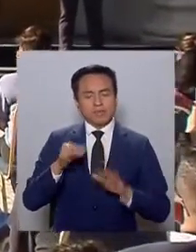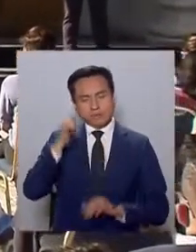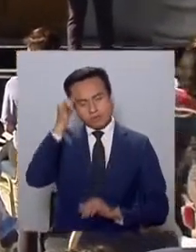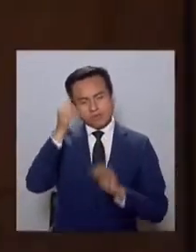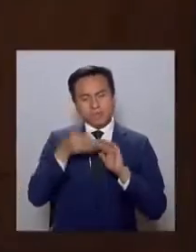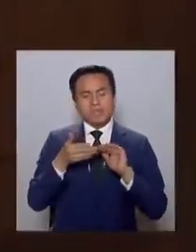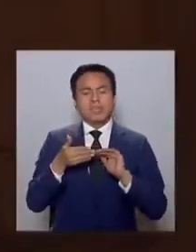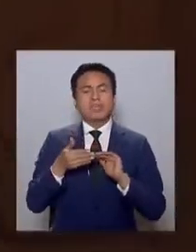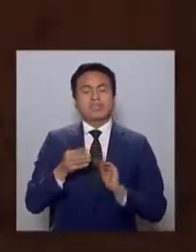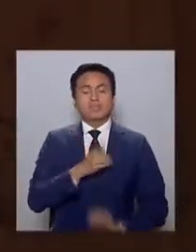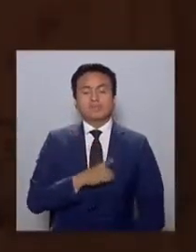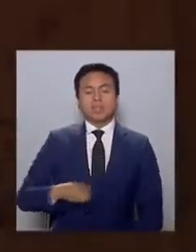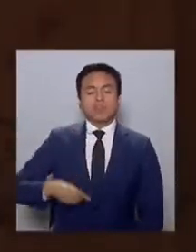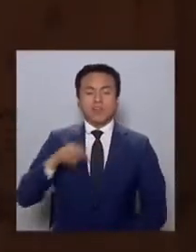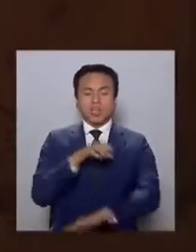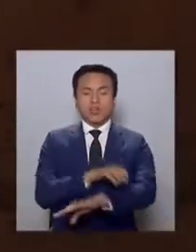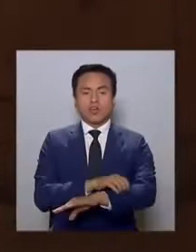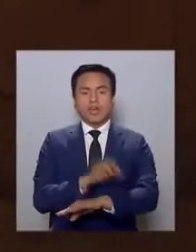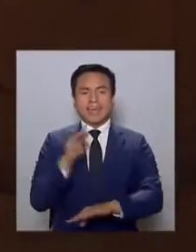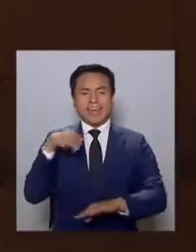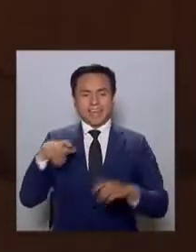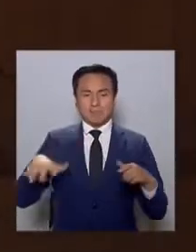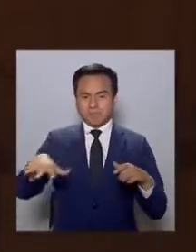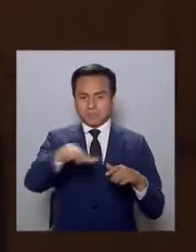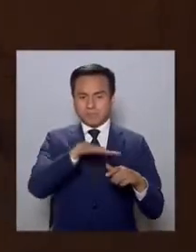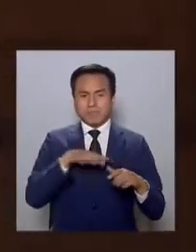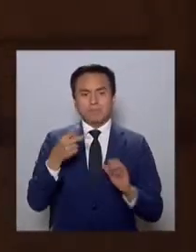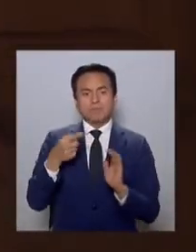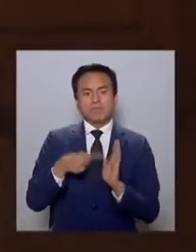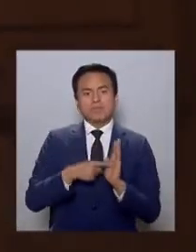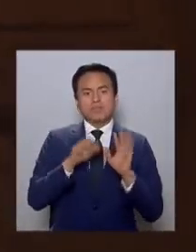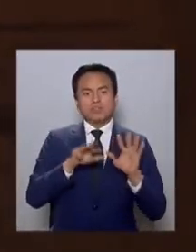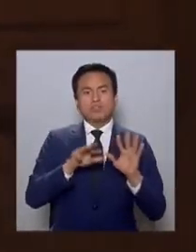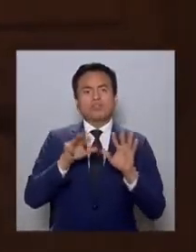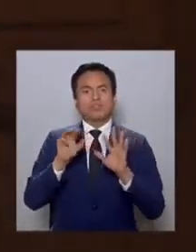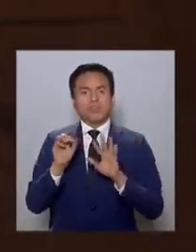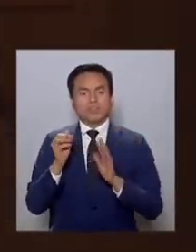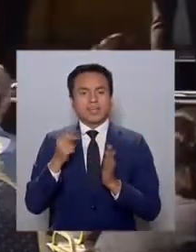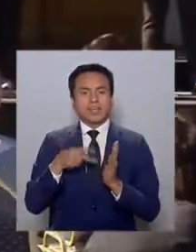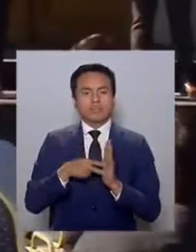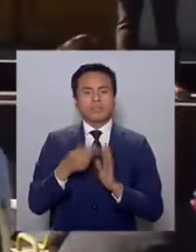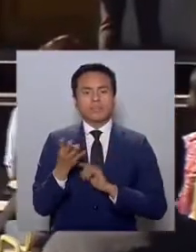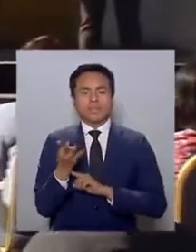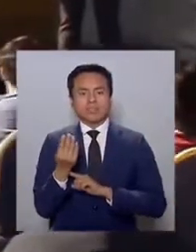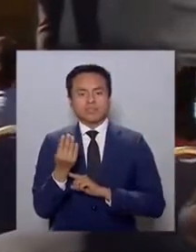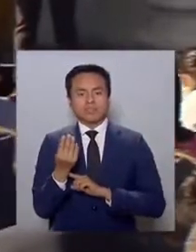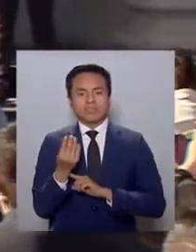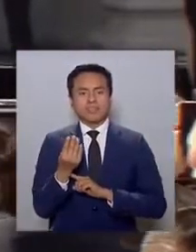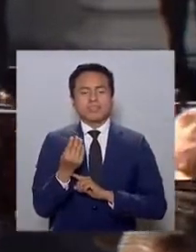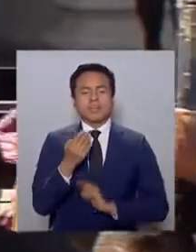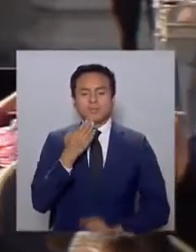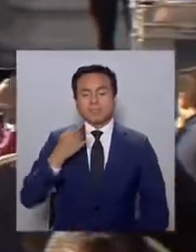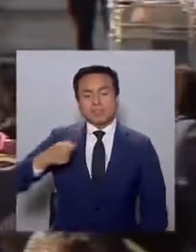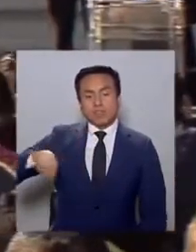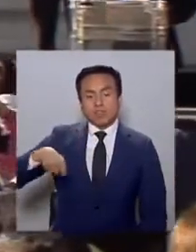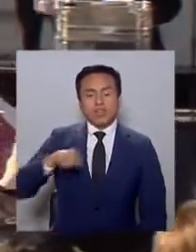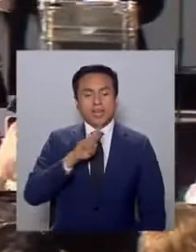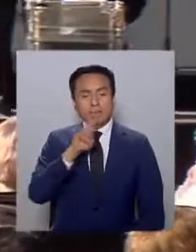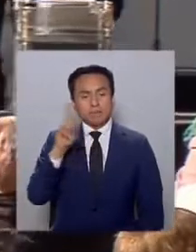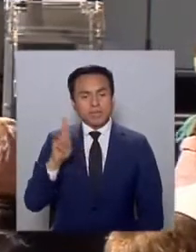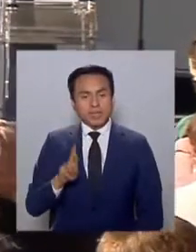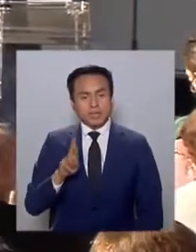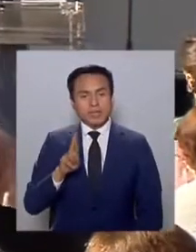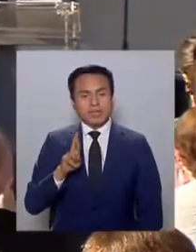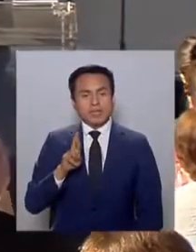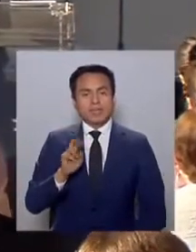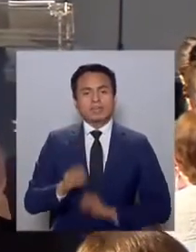2019, diputado por la región metropolitana entre 1990 a 2014 y senador de la República